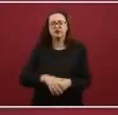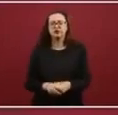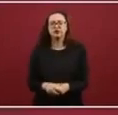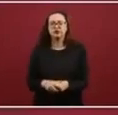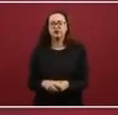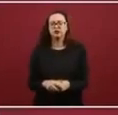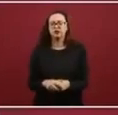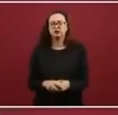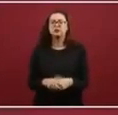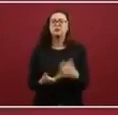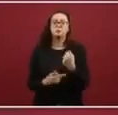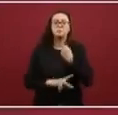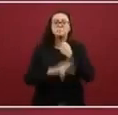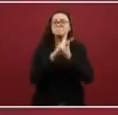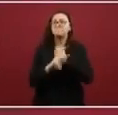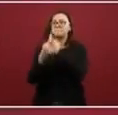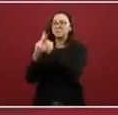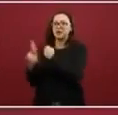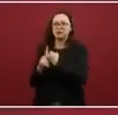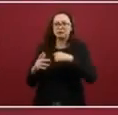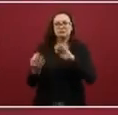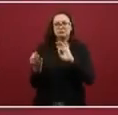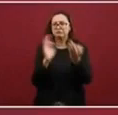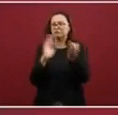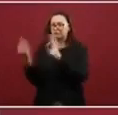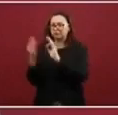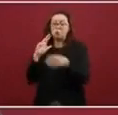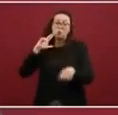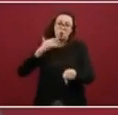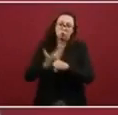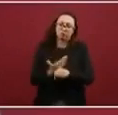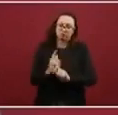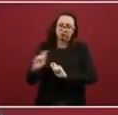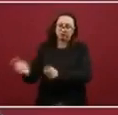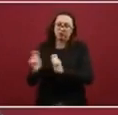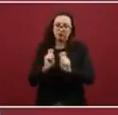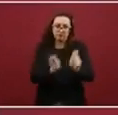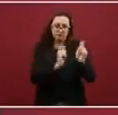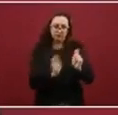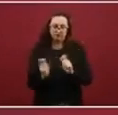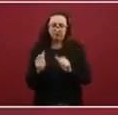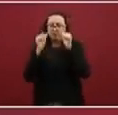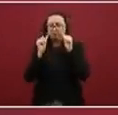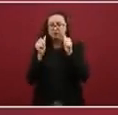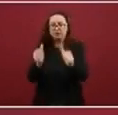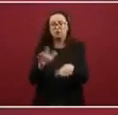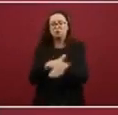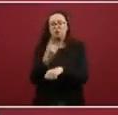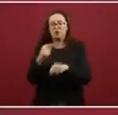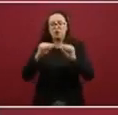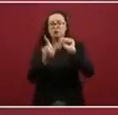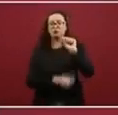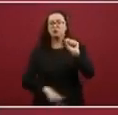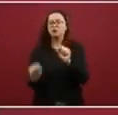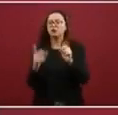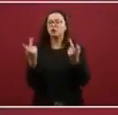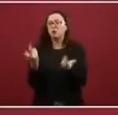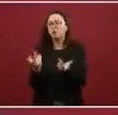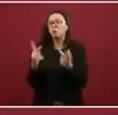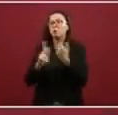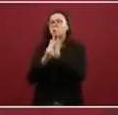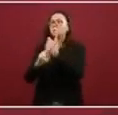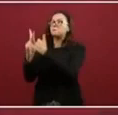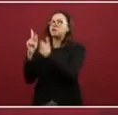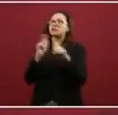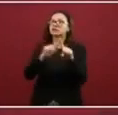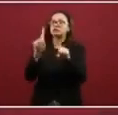estamos involucrados, cada quien tome una responsabilidad, porque a México llegan de muchos países y México no